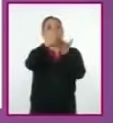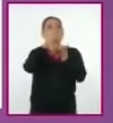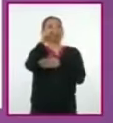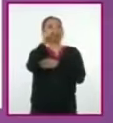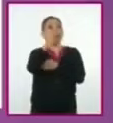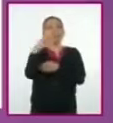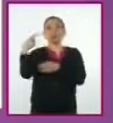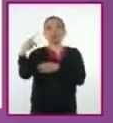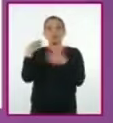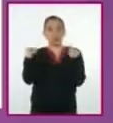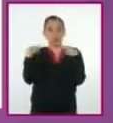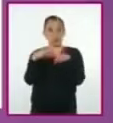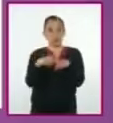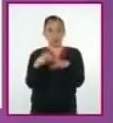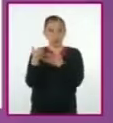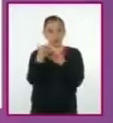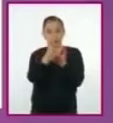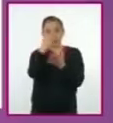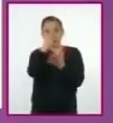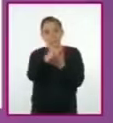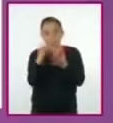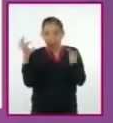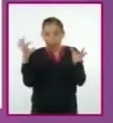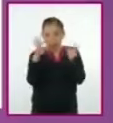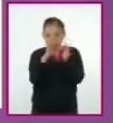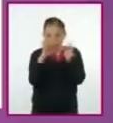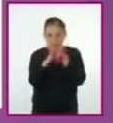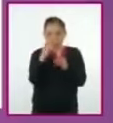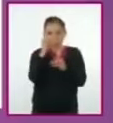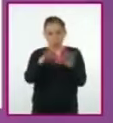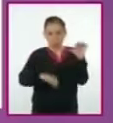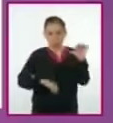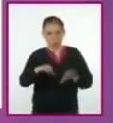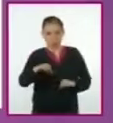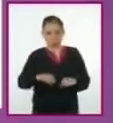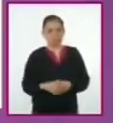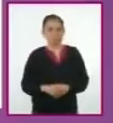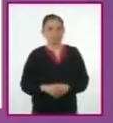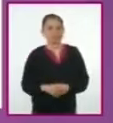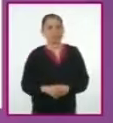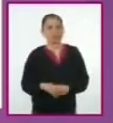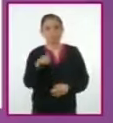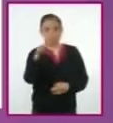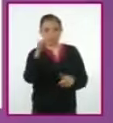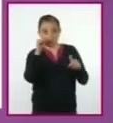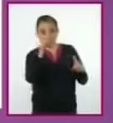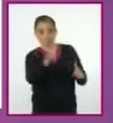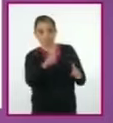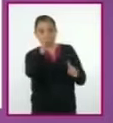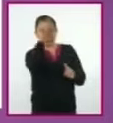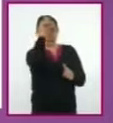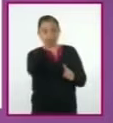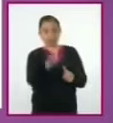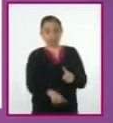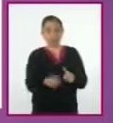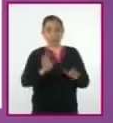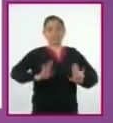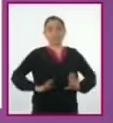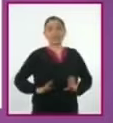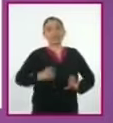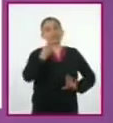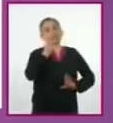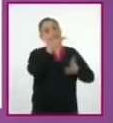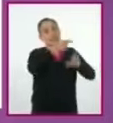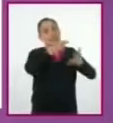y a tus profesores a concretizar esta actividad. Si te fijas, en la columna dice características